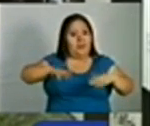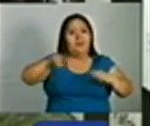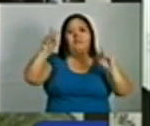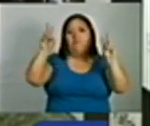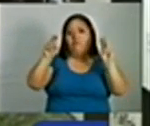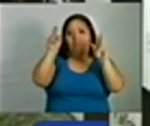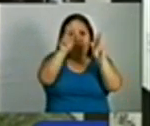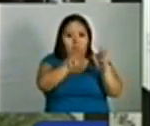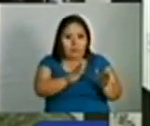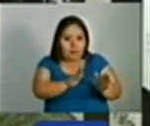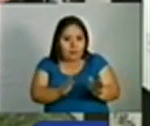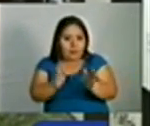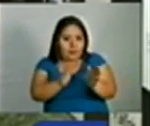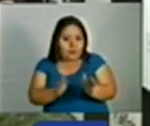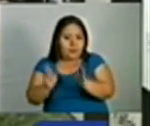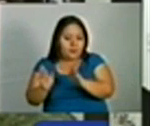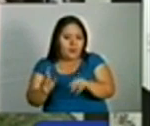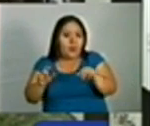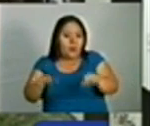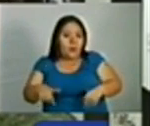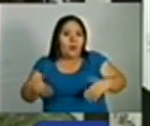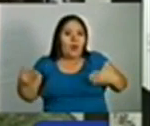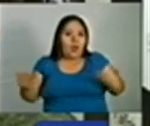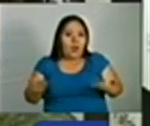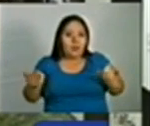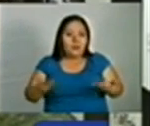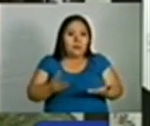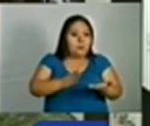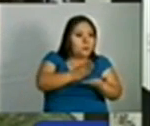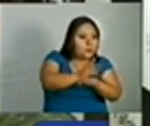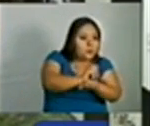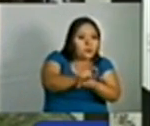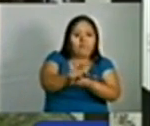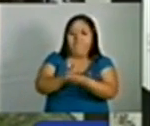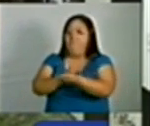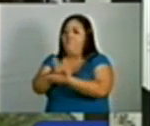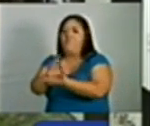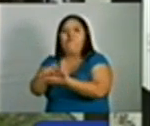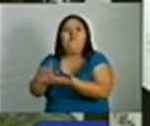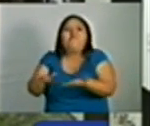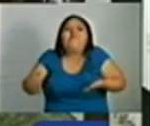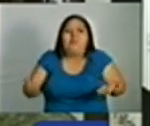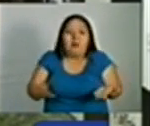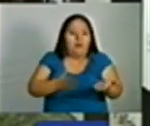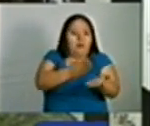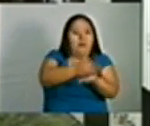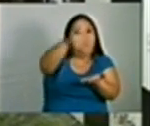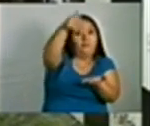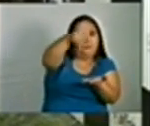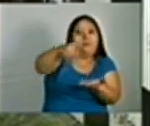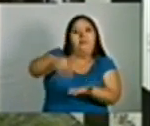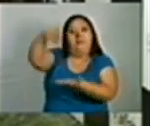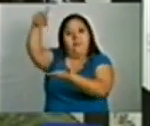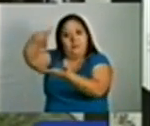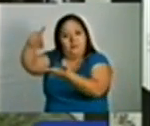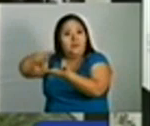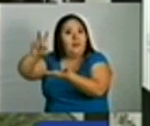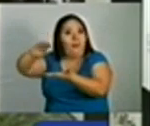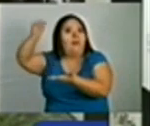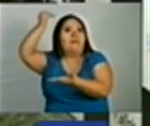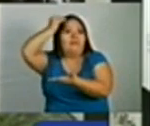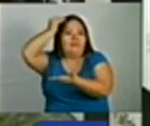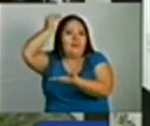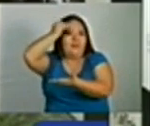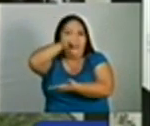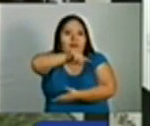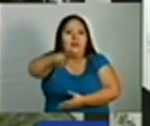plan estratégico para poder llegar a las diferentes instituciones educativas del país y así capacitar en el tema Bitcoin